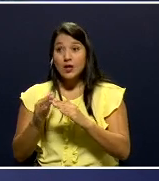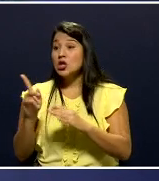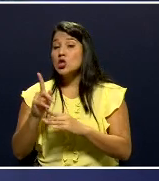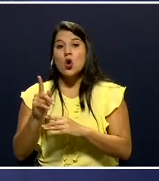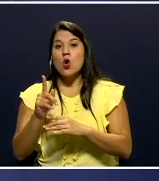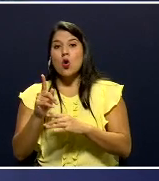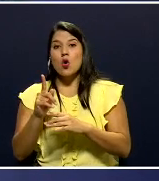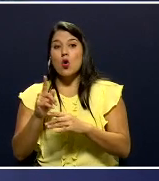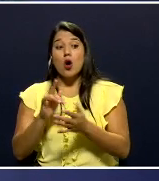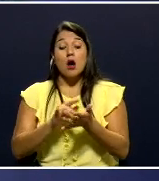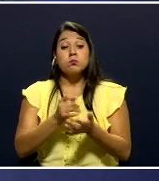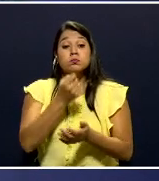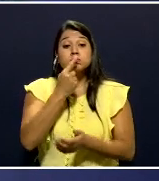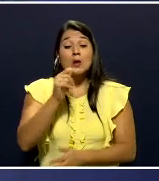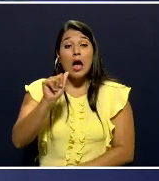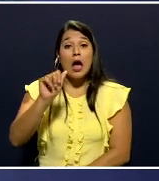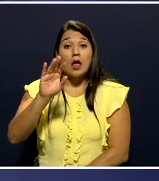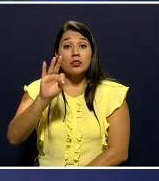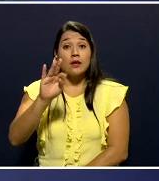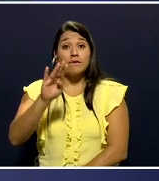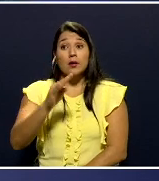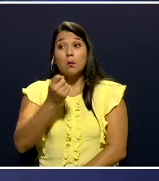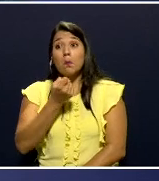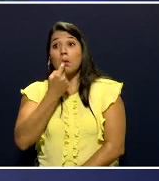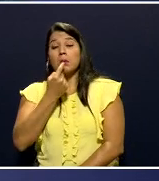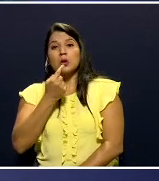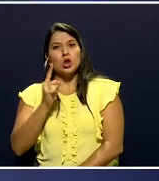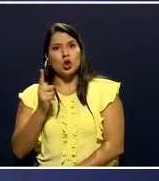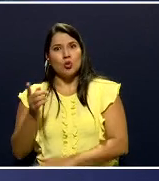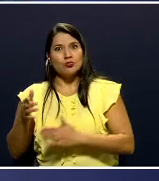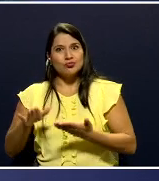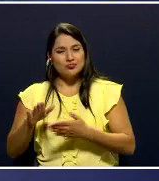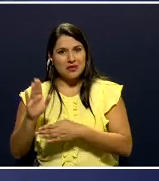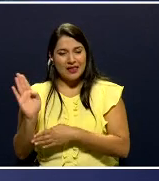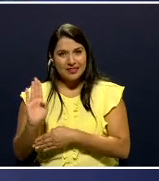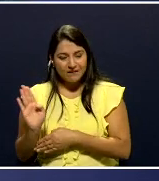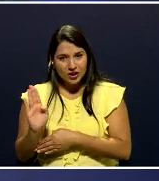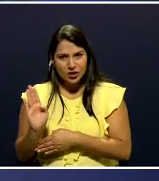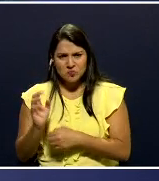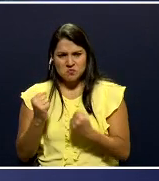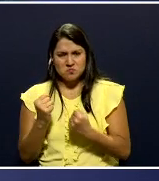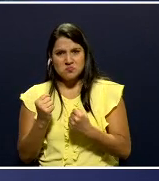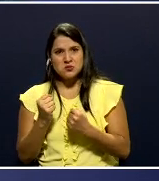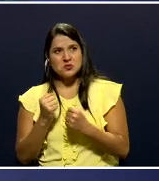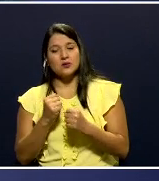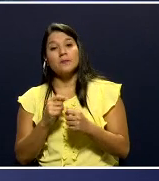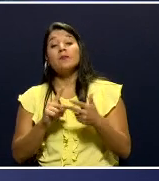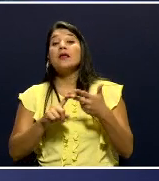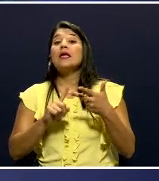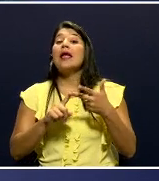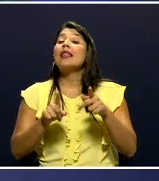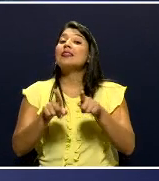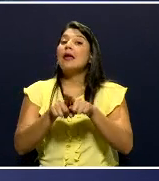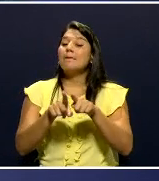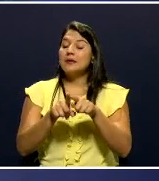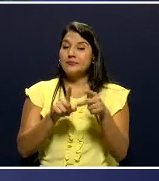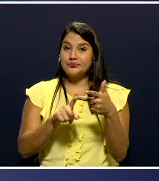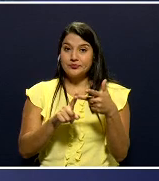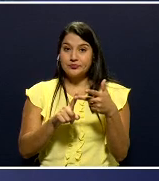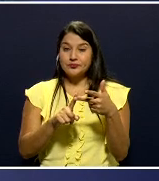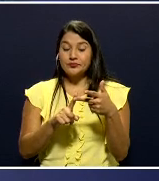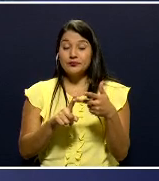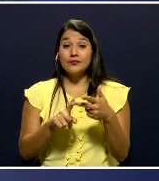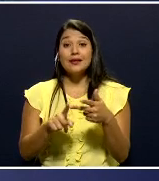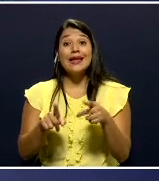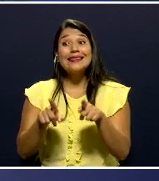antibióticos en las comunidades. Y más importante aún que tenemos que destacar en estos momentos justamente es el hecho de